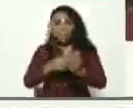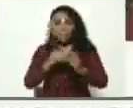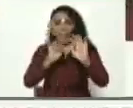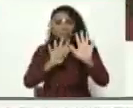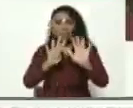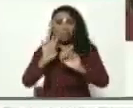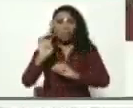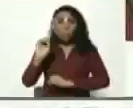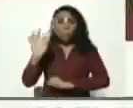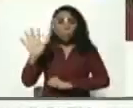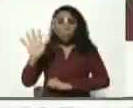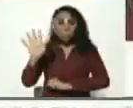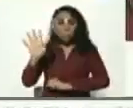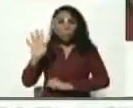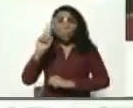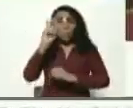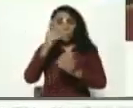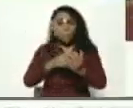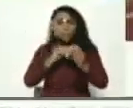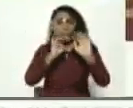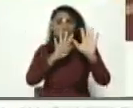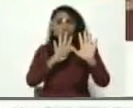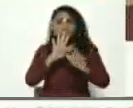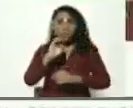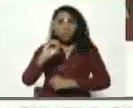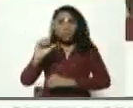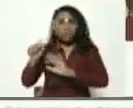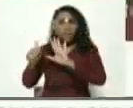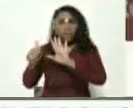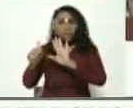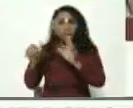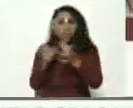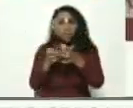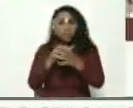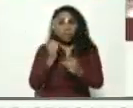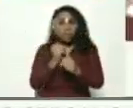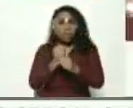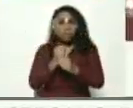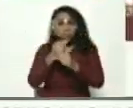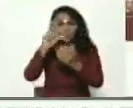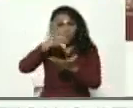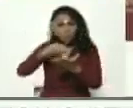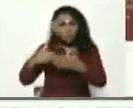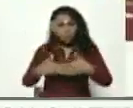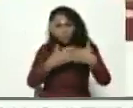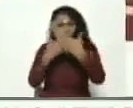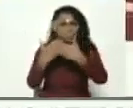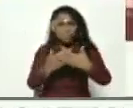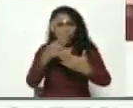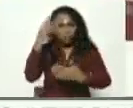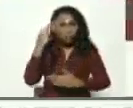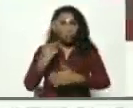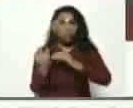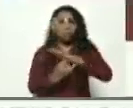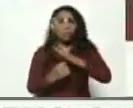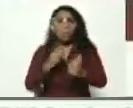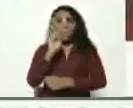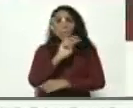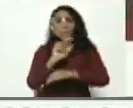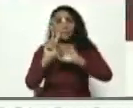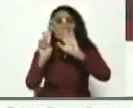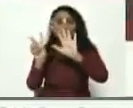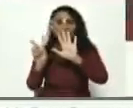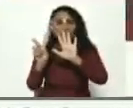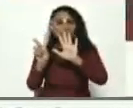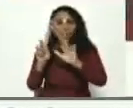1904 y 1906. Para nosotros, el equipo de trabajo del Centro de Estudios Simón Bolívar, institución creada el 27 de octubre